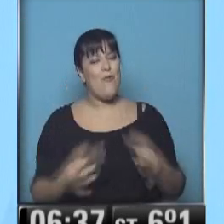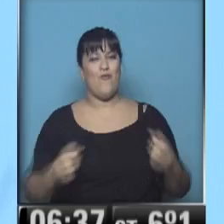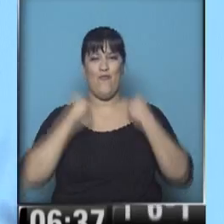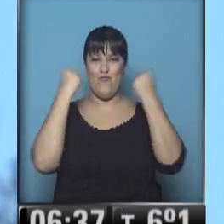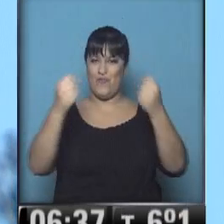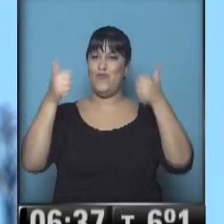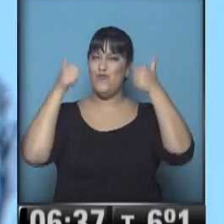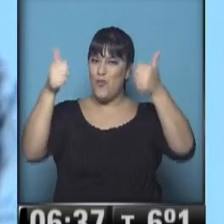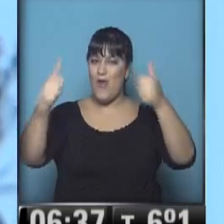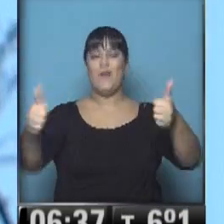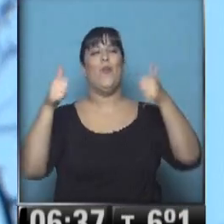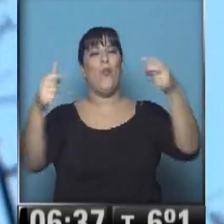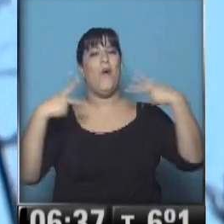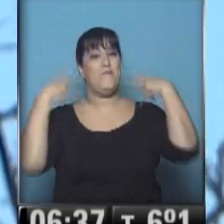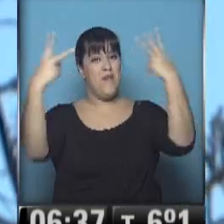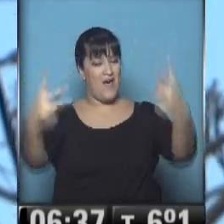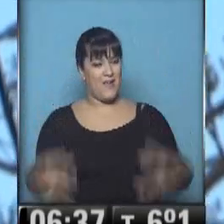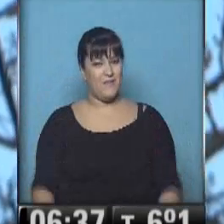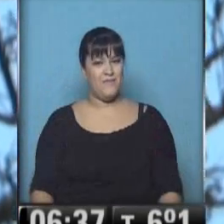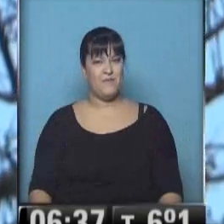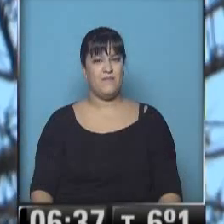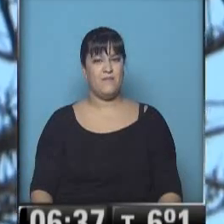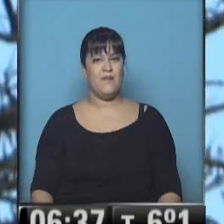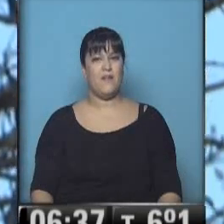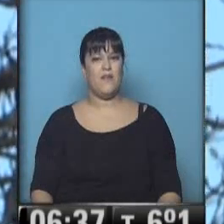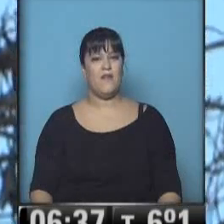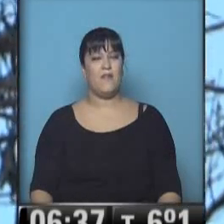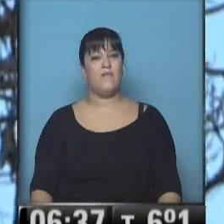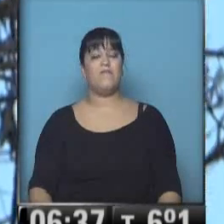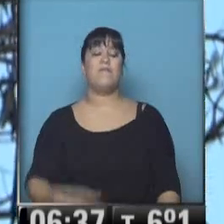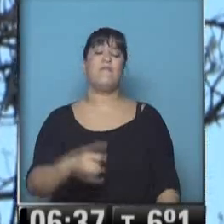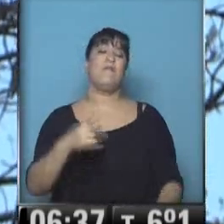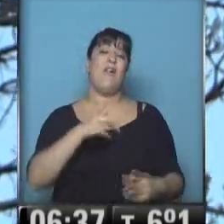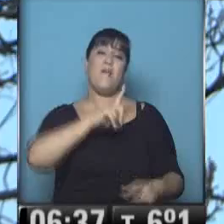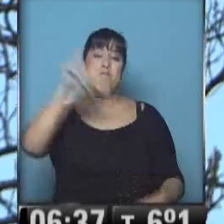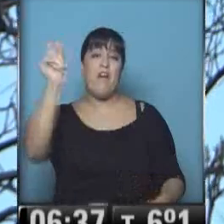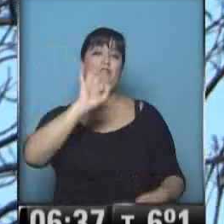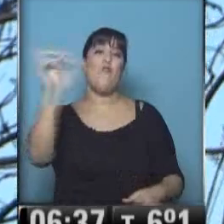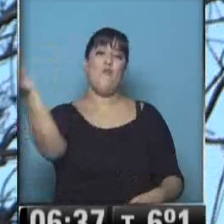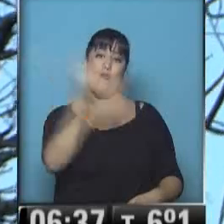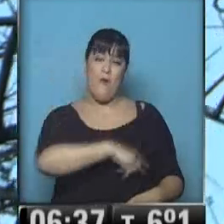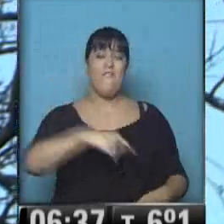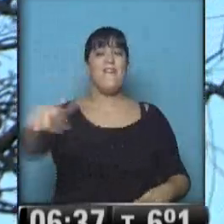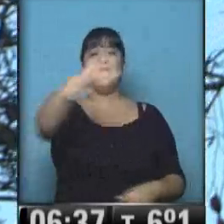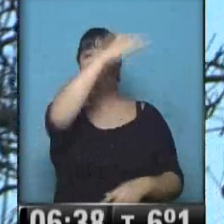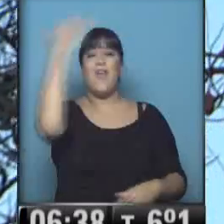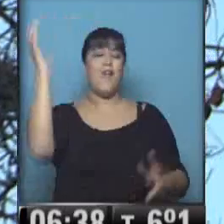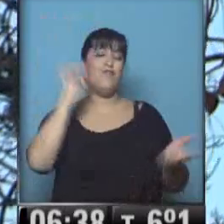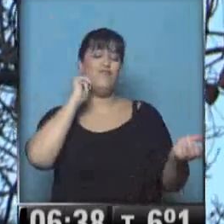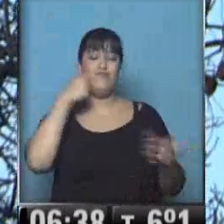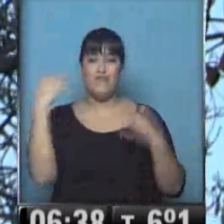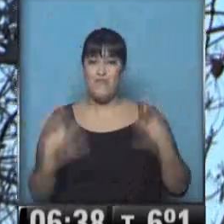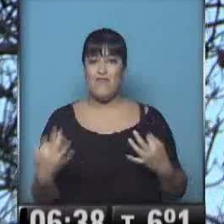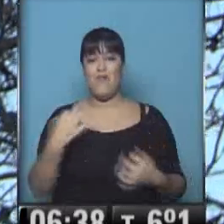suerte. Buen viaje, queridos amigos. Aquellos que van o que están volviendo sobre ese cielazo límpido, la